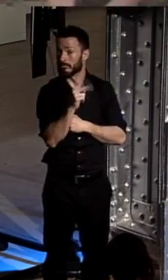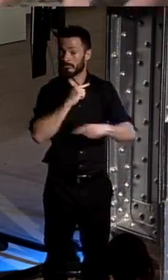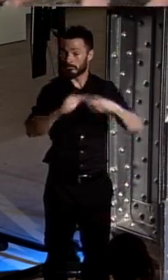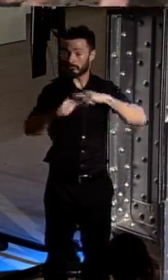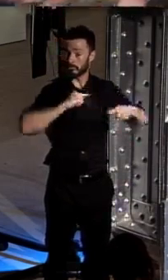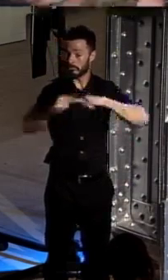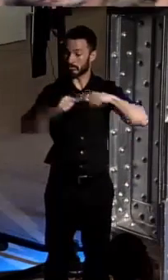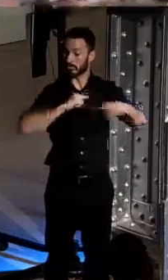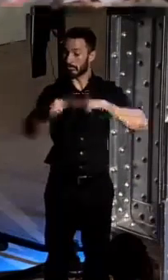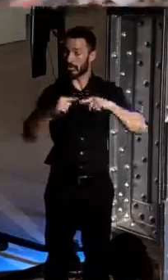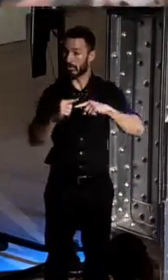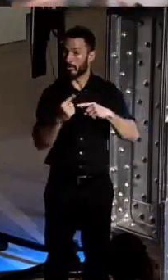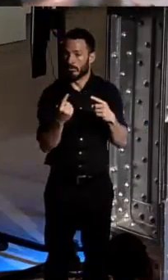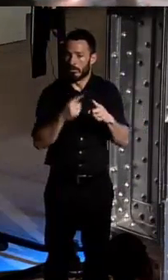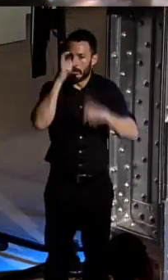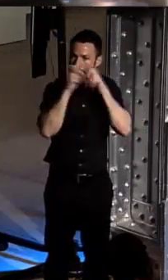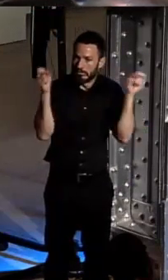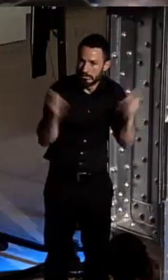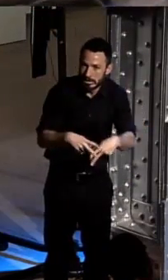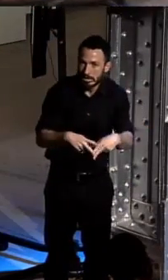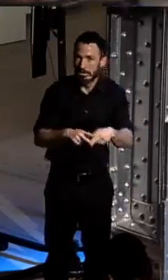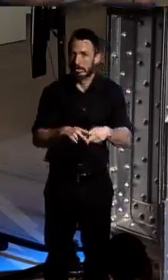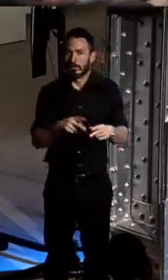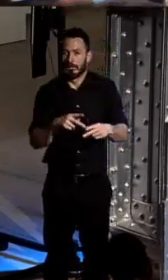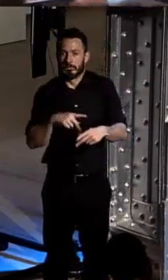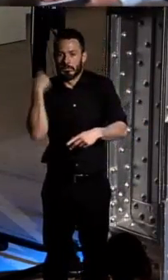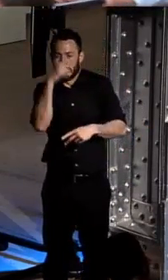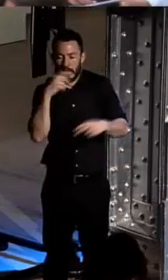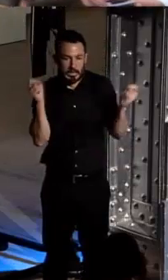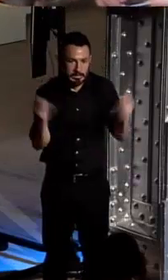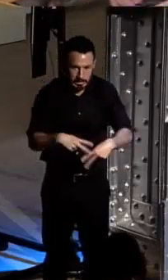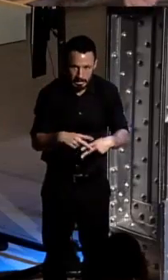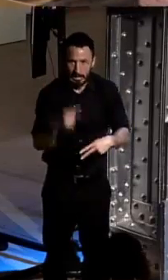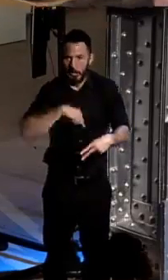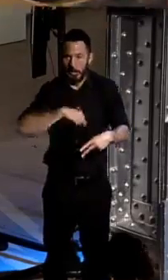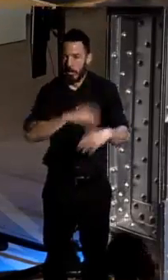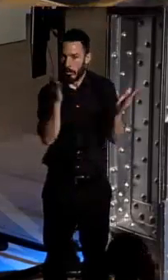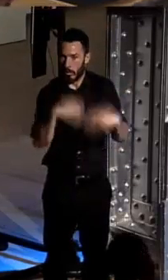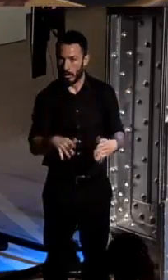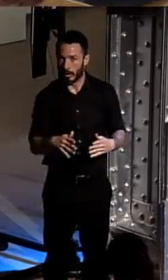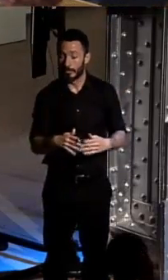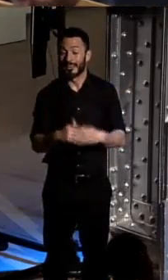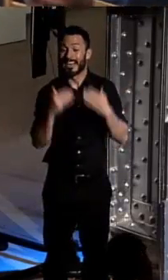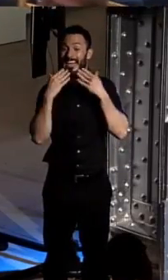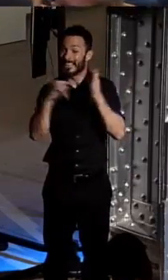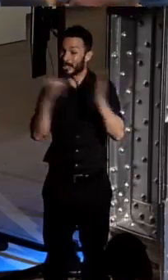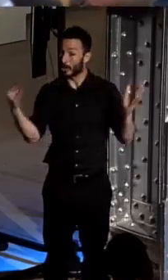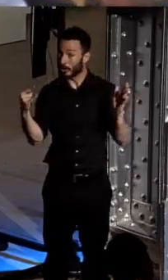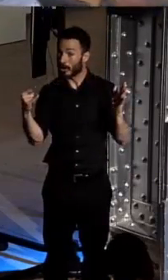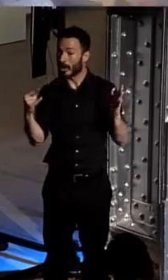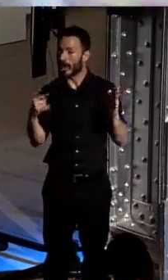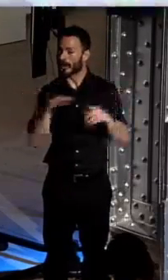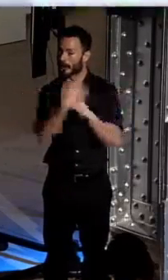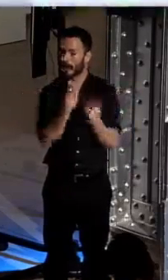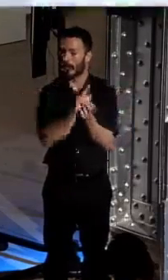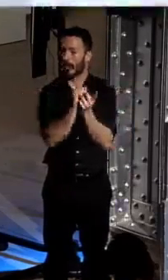ni de expresiones faciales, ni de gestos, ni de capacidad de expresar emociones. Sin embargo, gracias a la tecnología esta situación va a